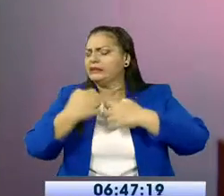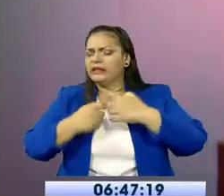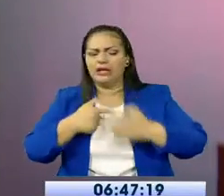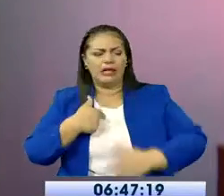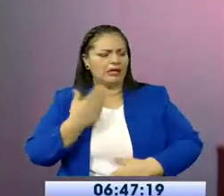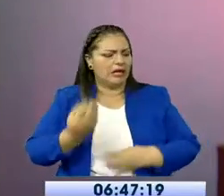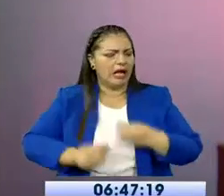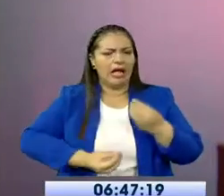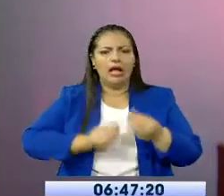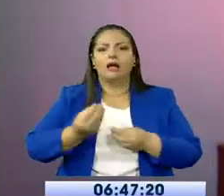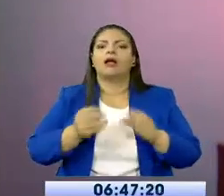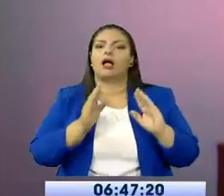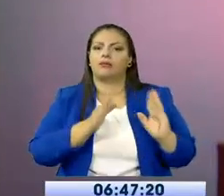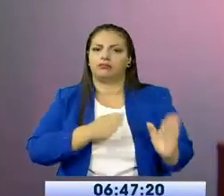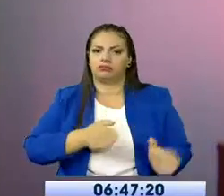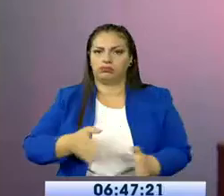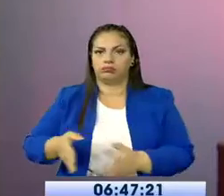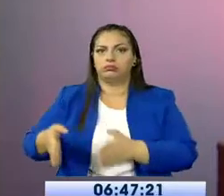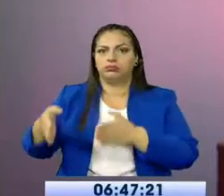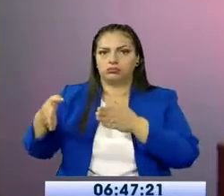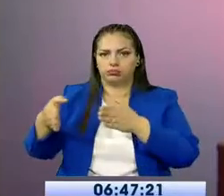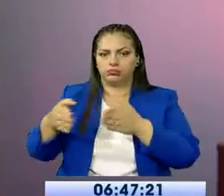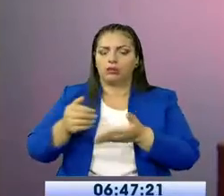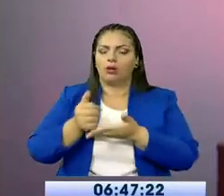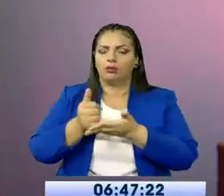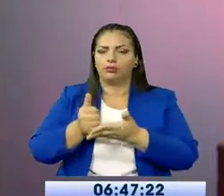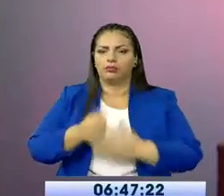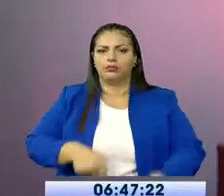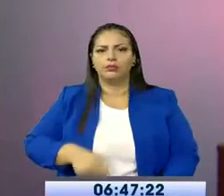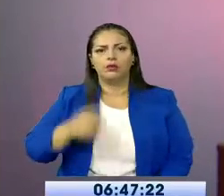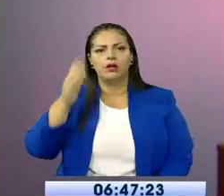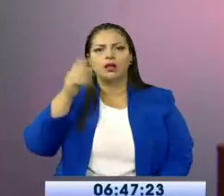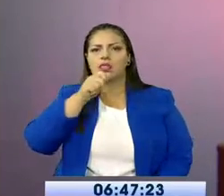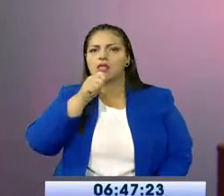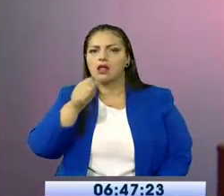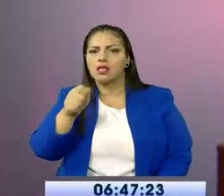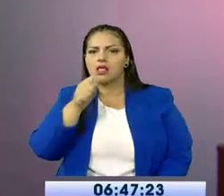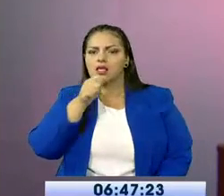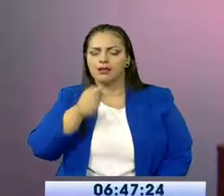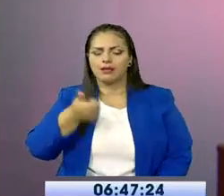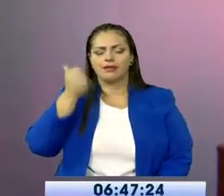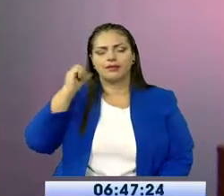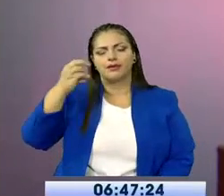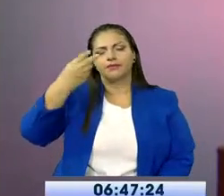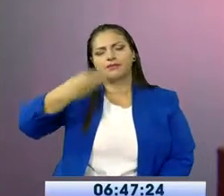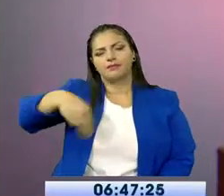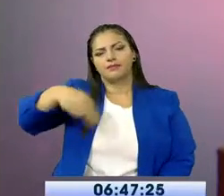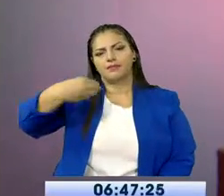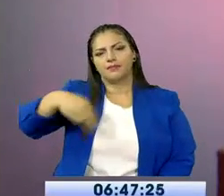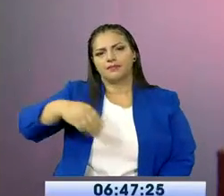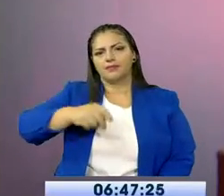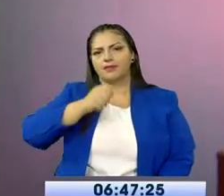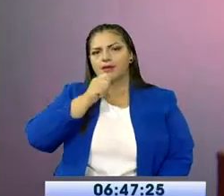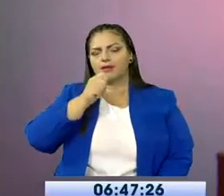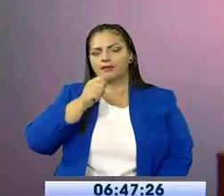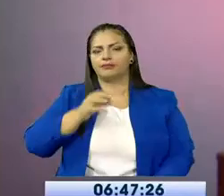en el puerto principal. De este y otros temas se refirió en su habitual enlace radial de los